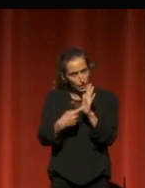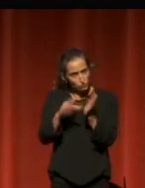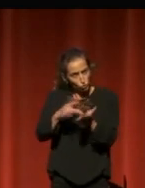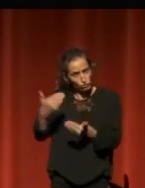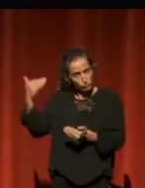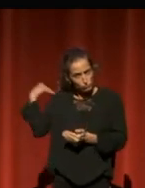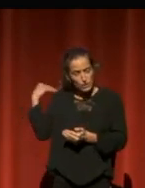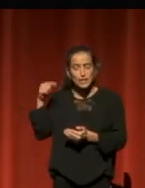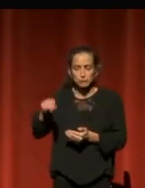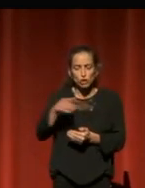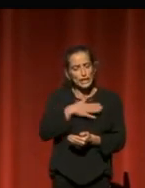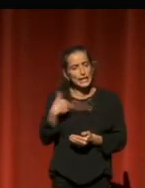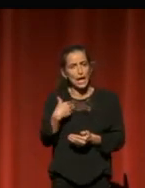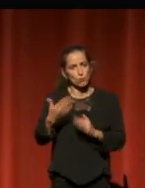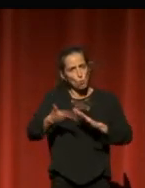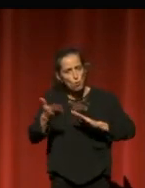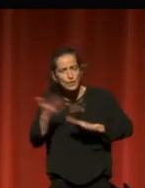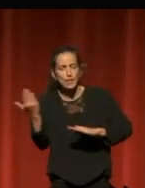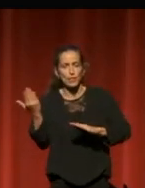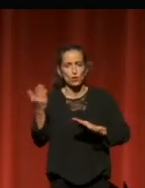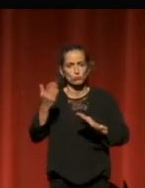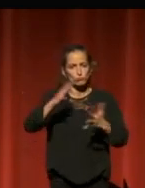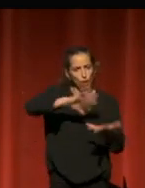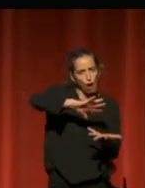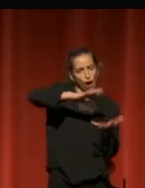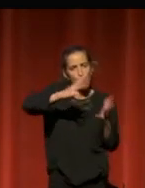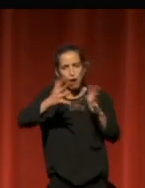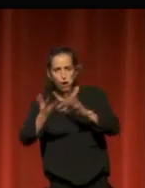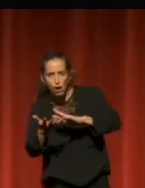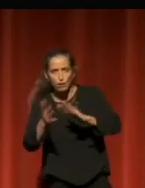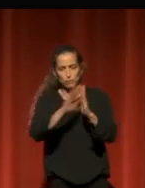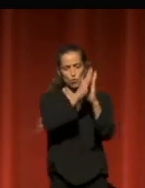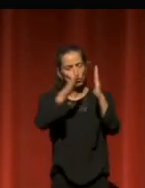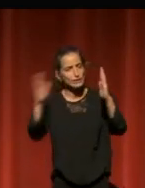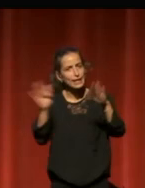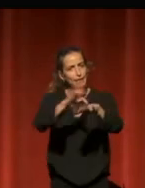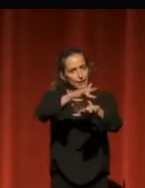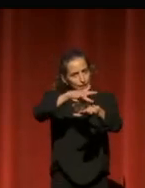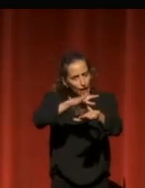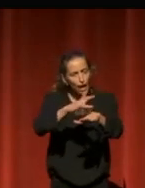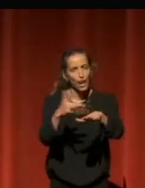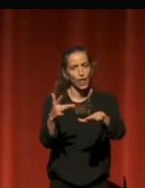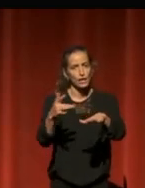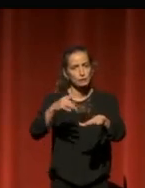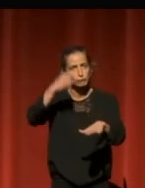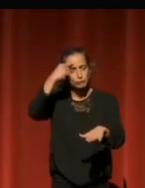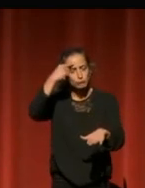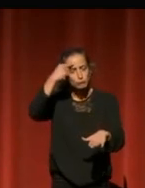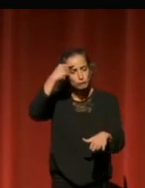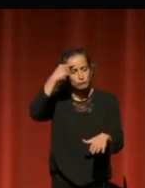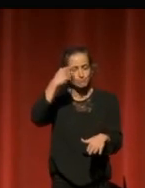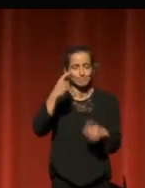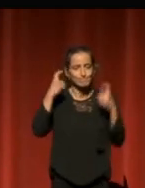cambio social, esa modernización con las bibliotecas digitales y que intentaba recoger